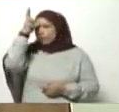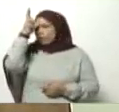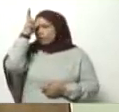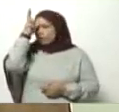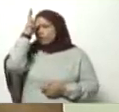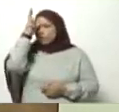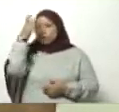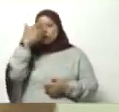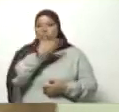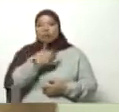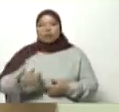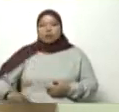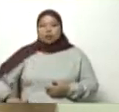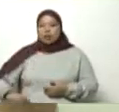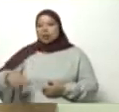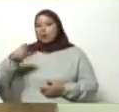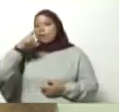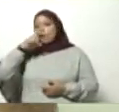clima.